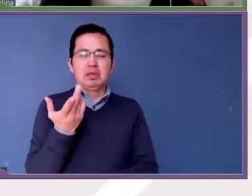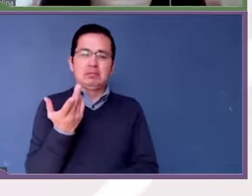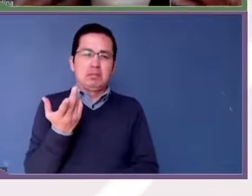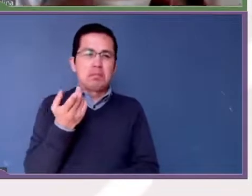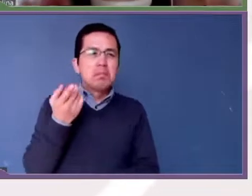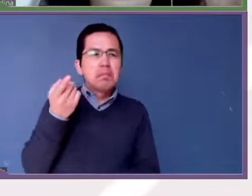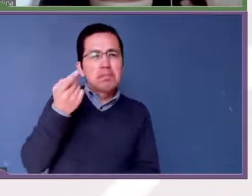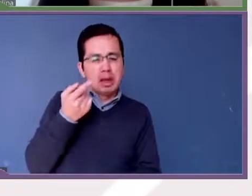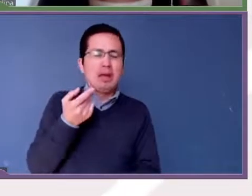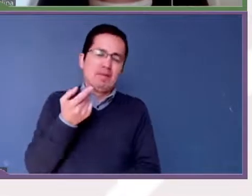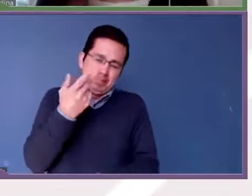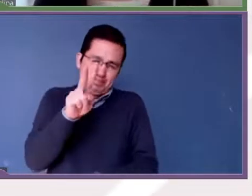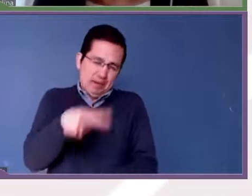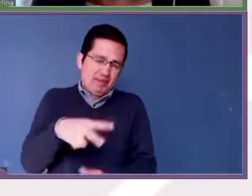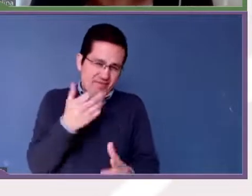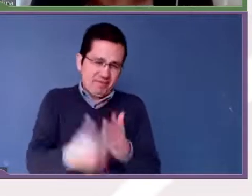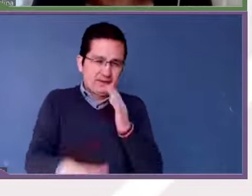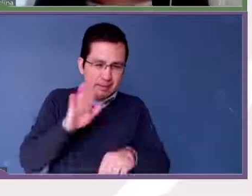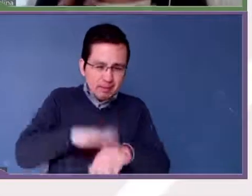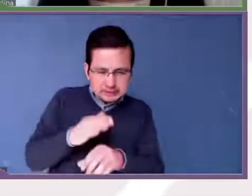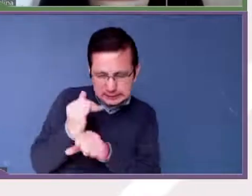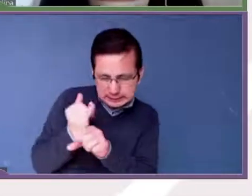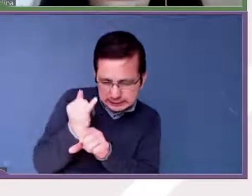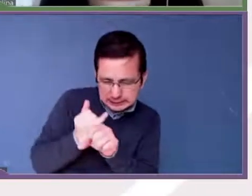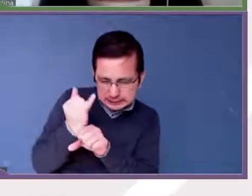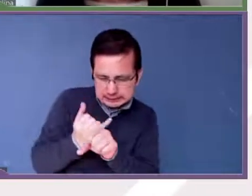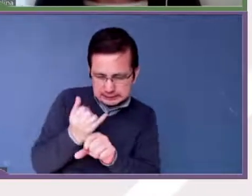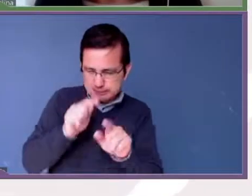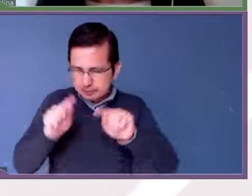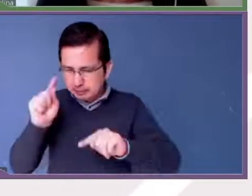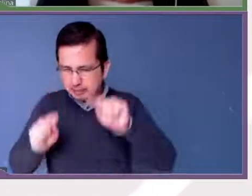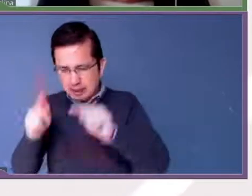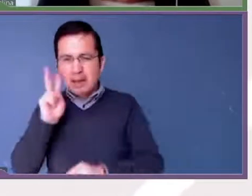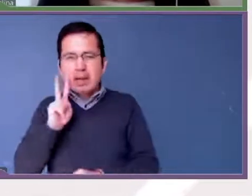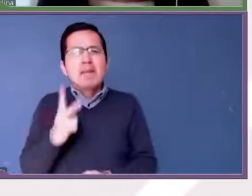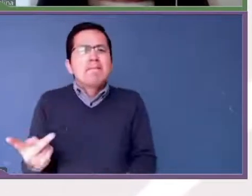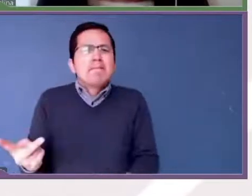para saber si hay alguna relación y con qué variables se está relacionando.